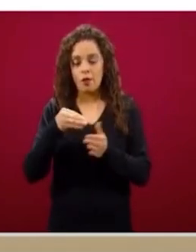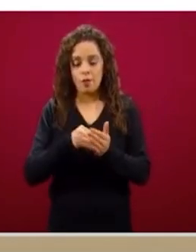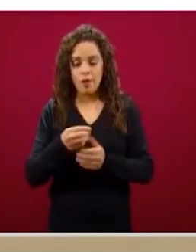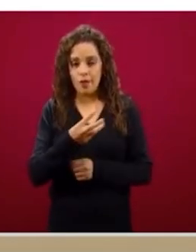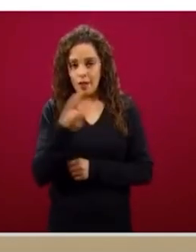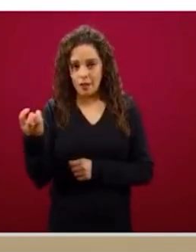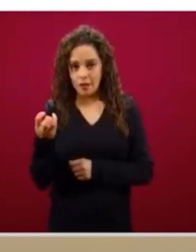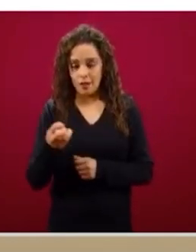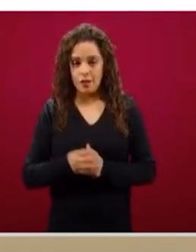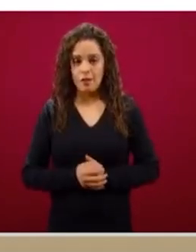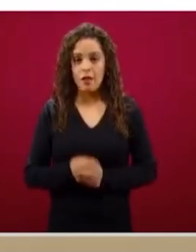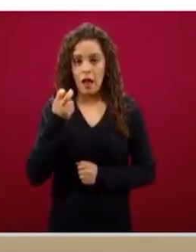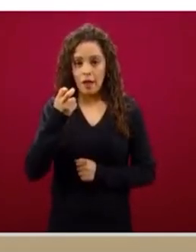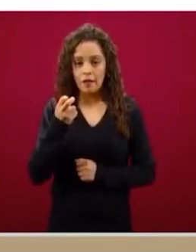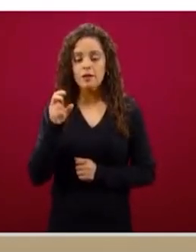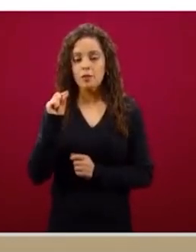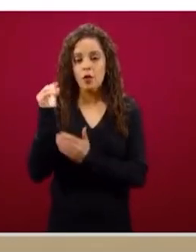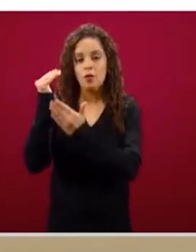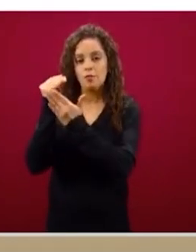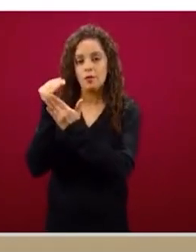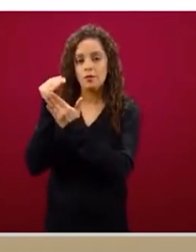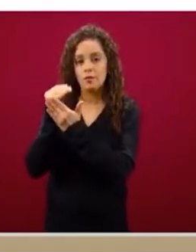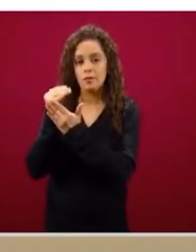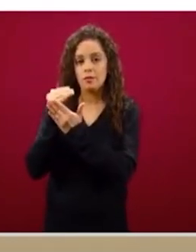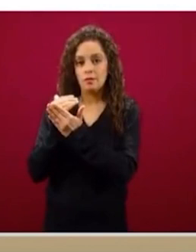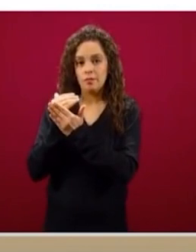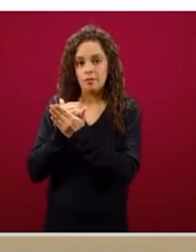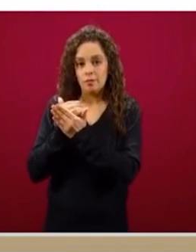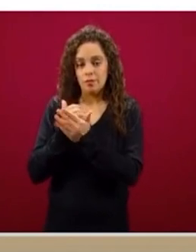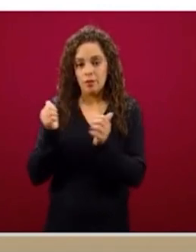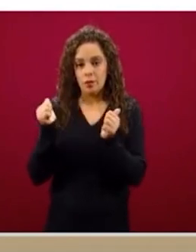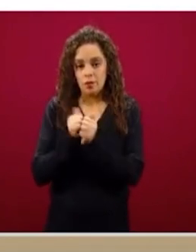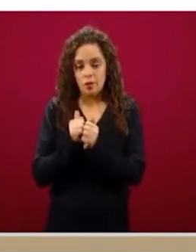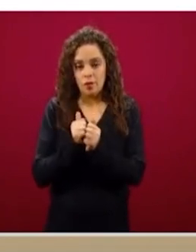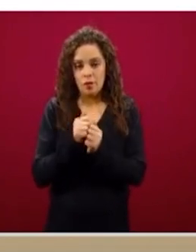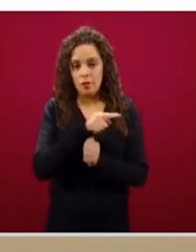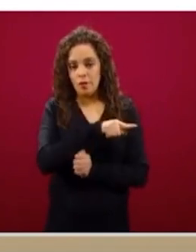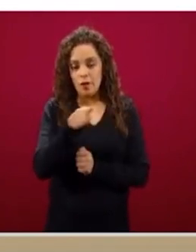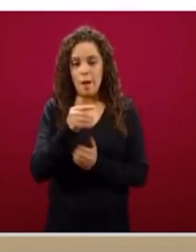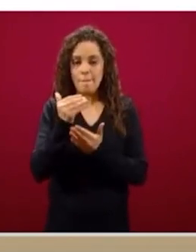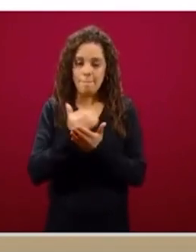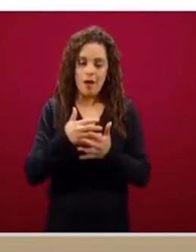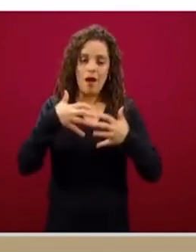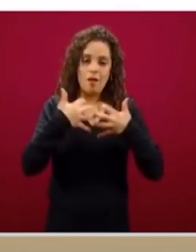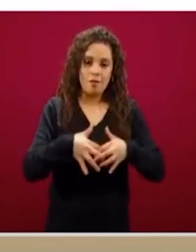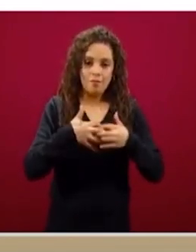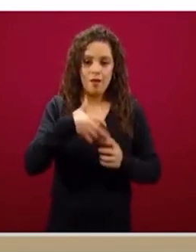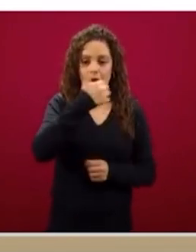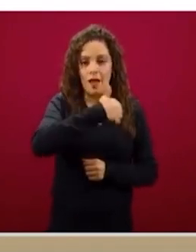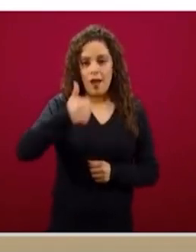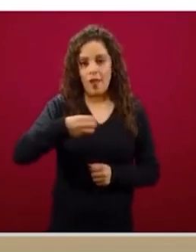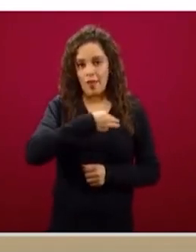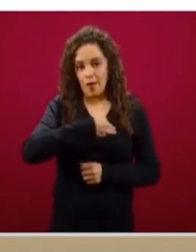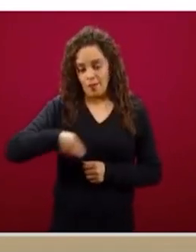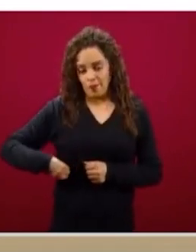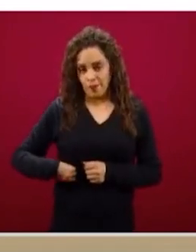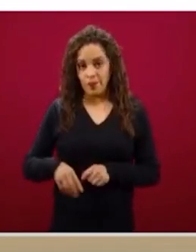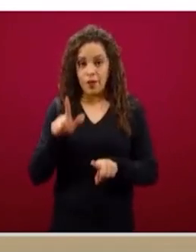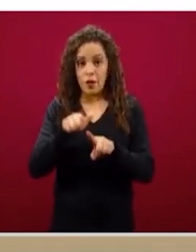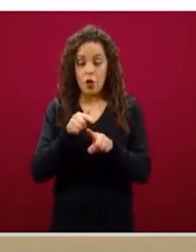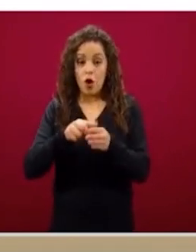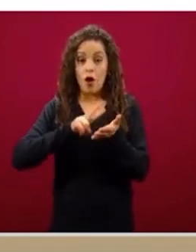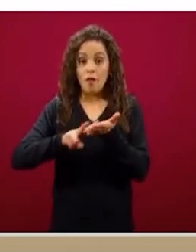hacia la disminución con menos productores por cada municipio los círculos verdes estamos apoyando